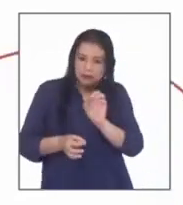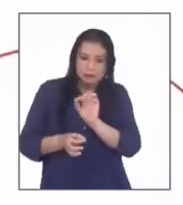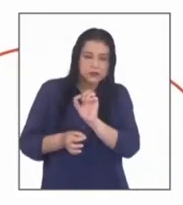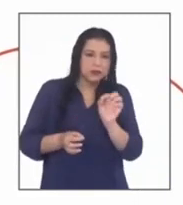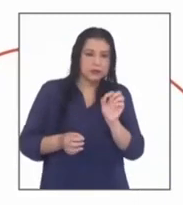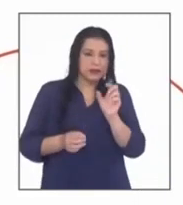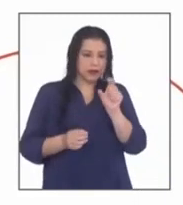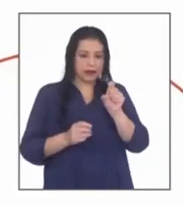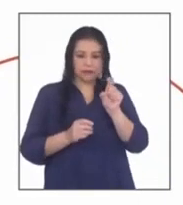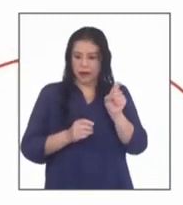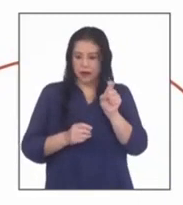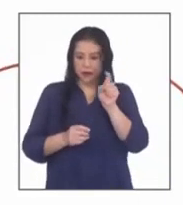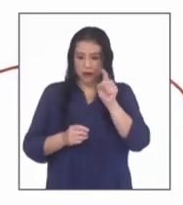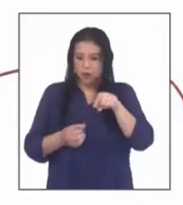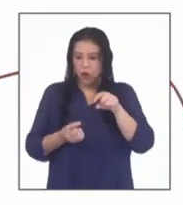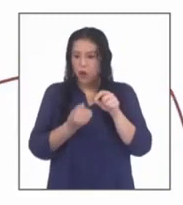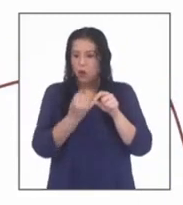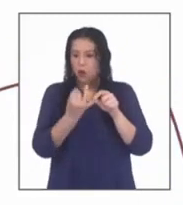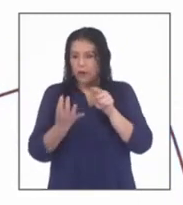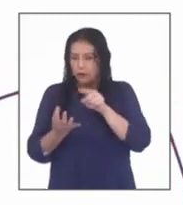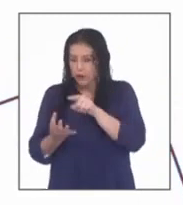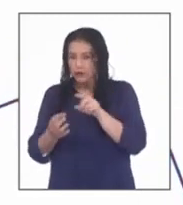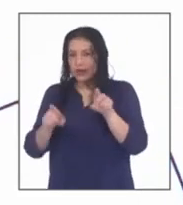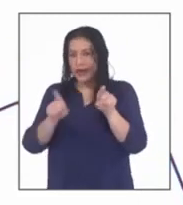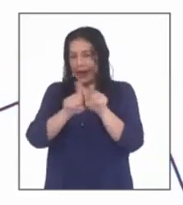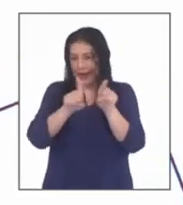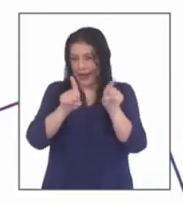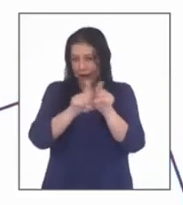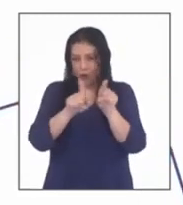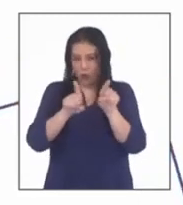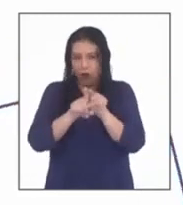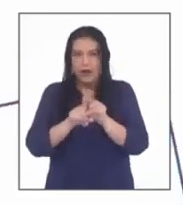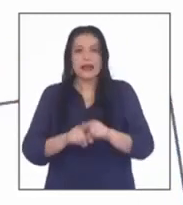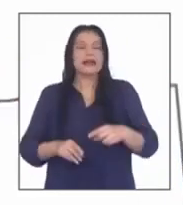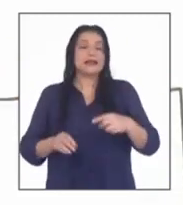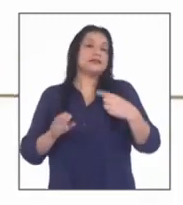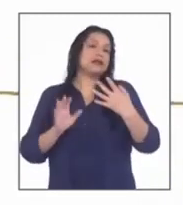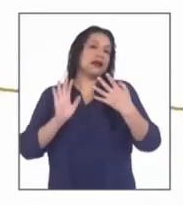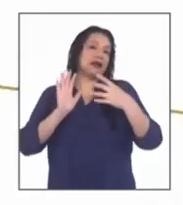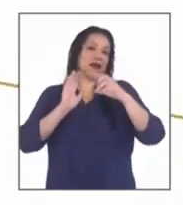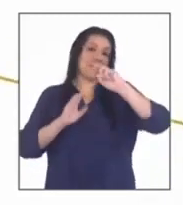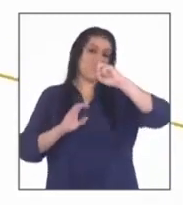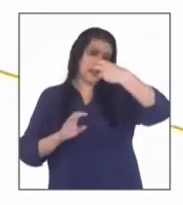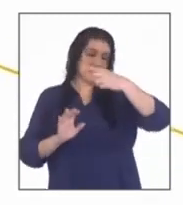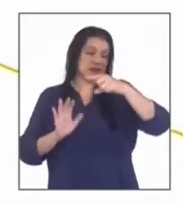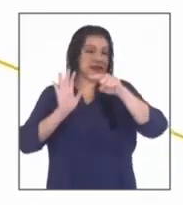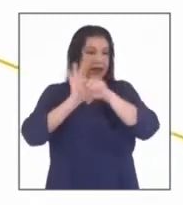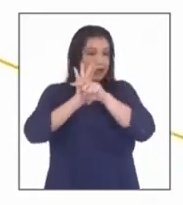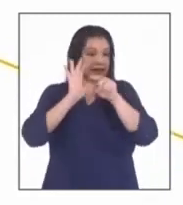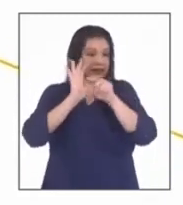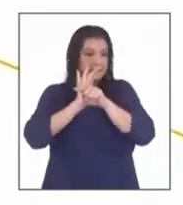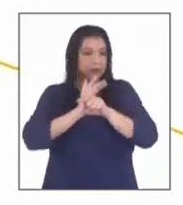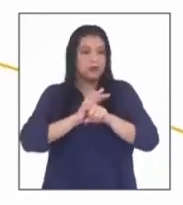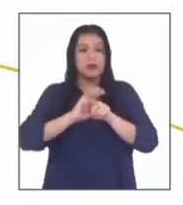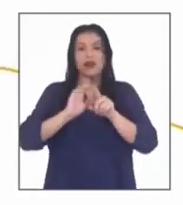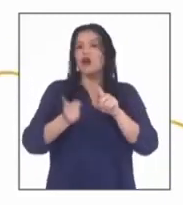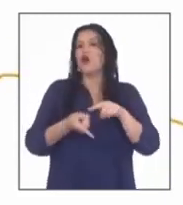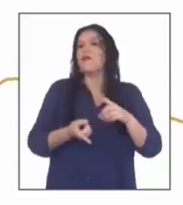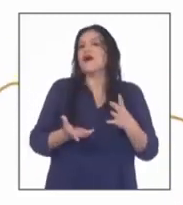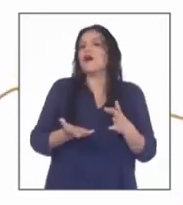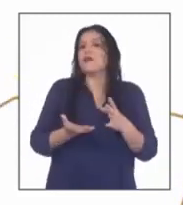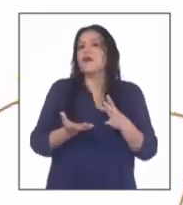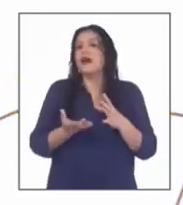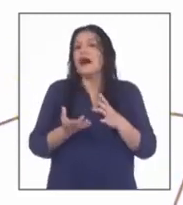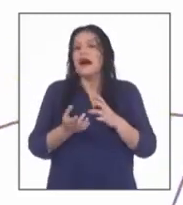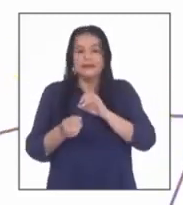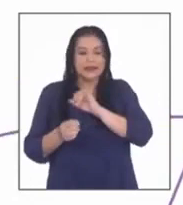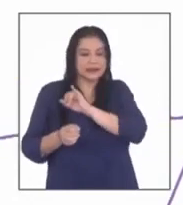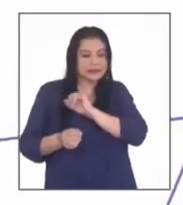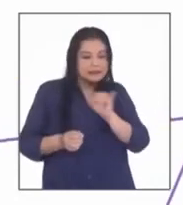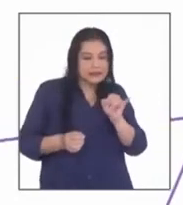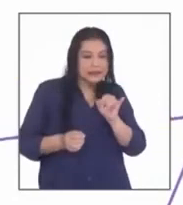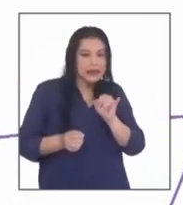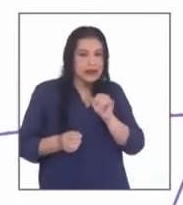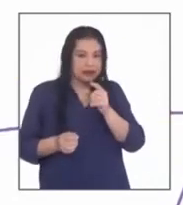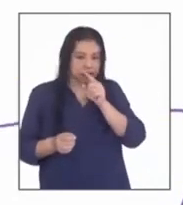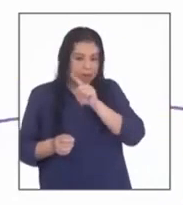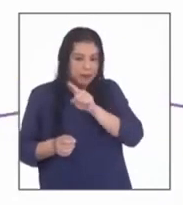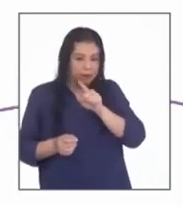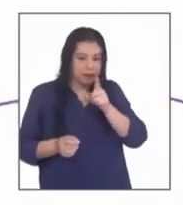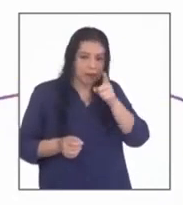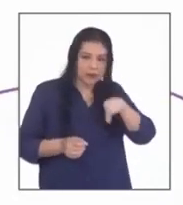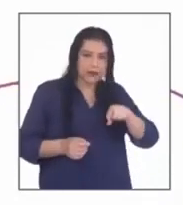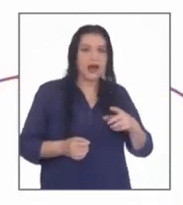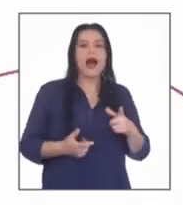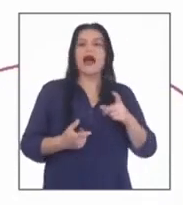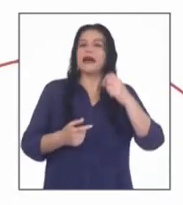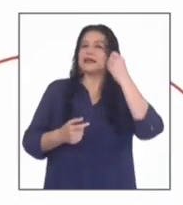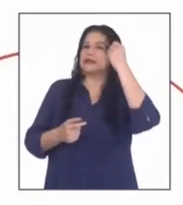mover hacia la derecha. De igual forma, si el exponente es negativo, el movimiento de la coma decimal es hacia la izquierda. Se